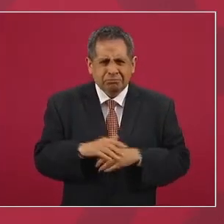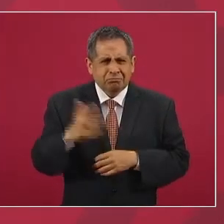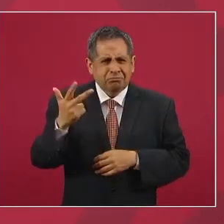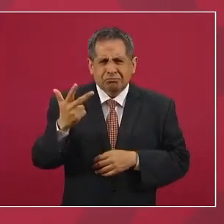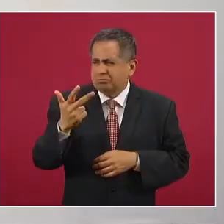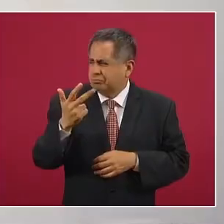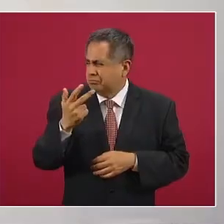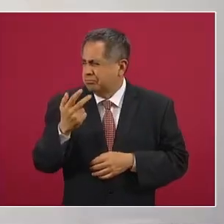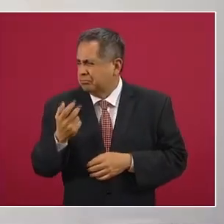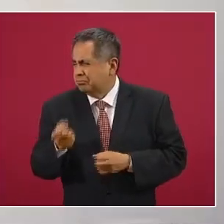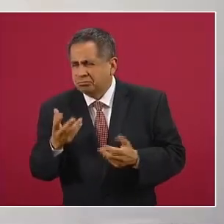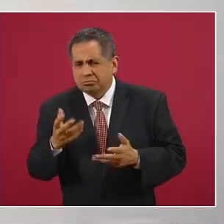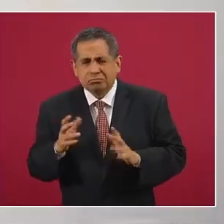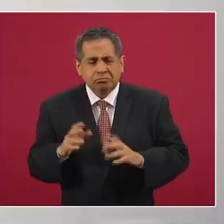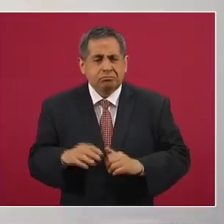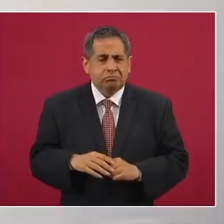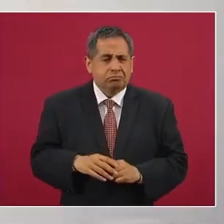8